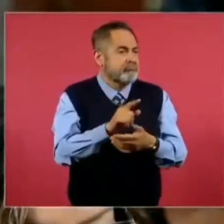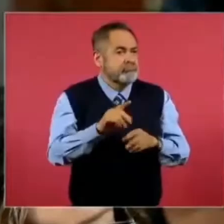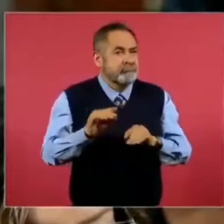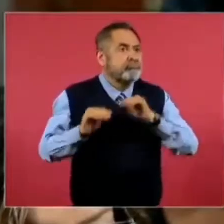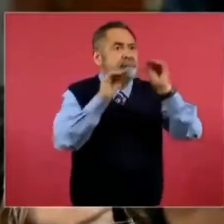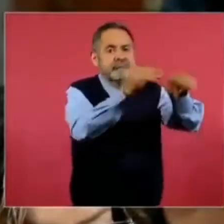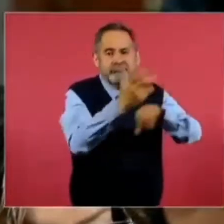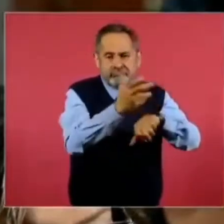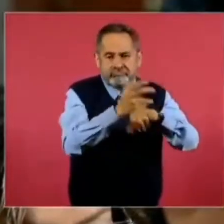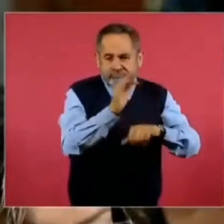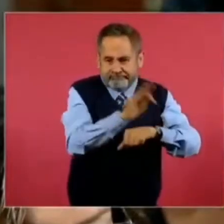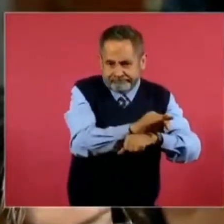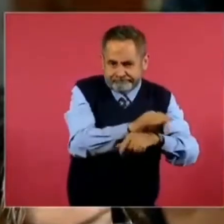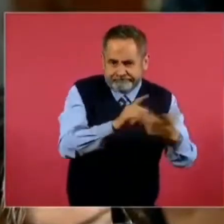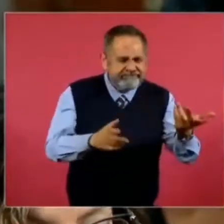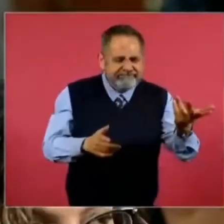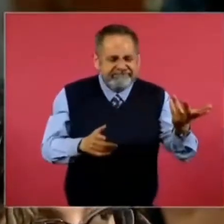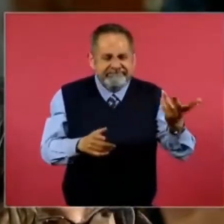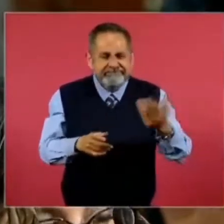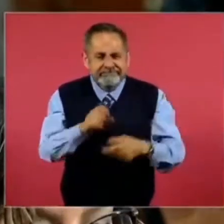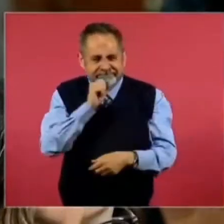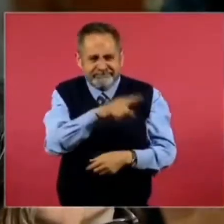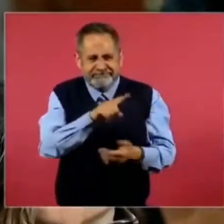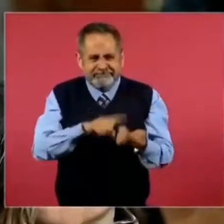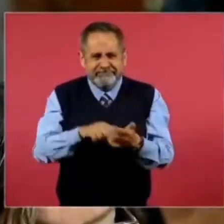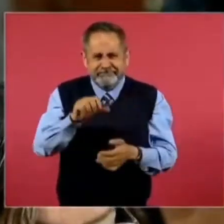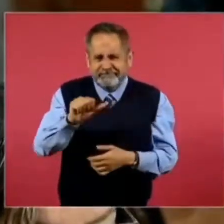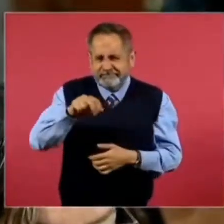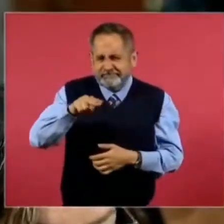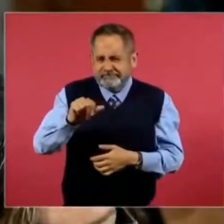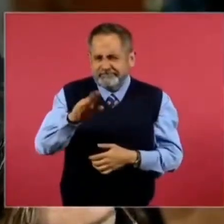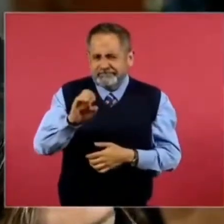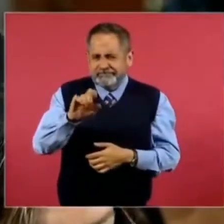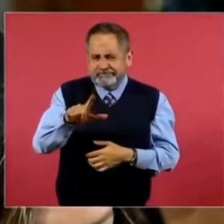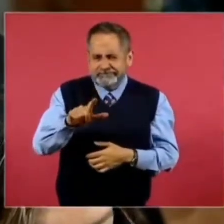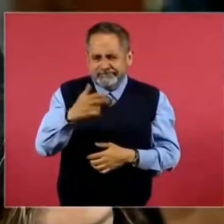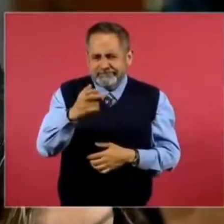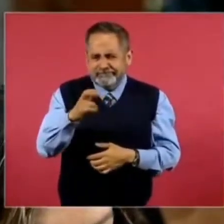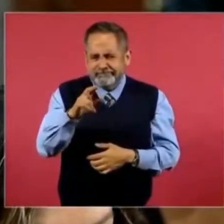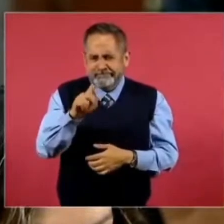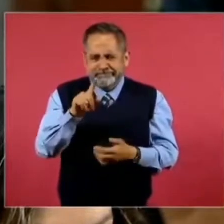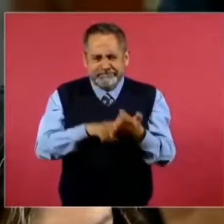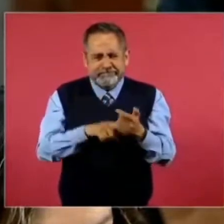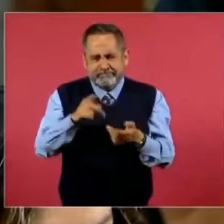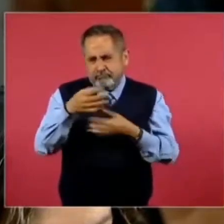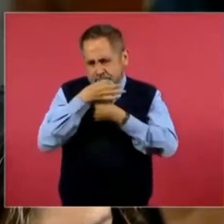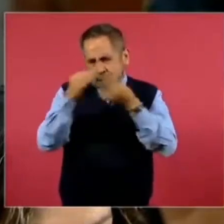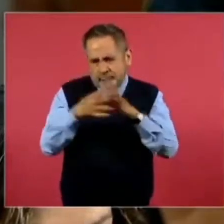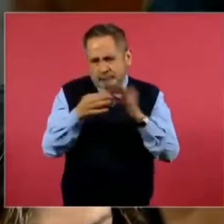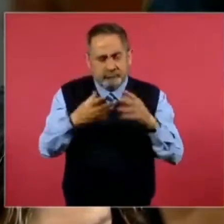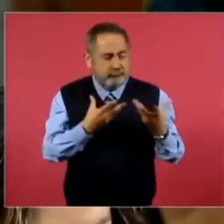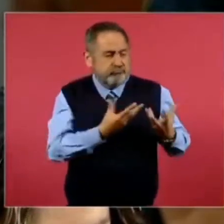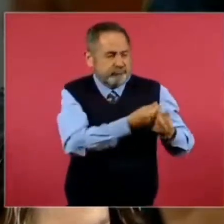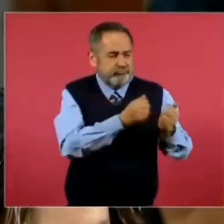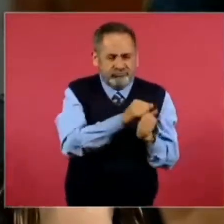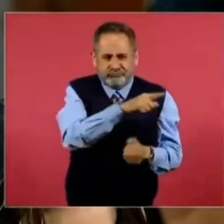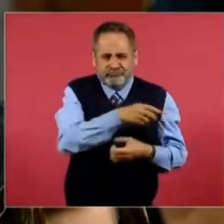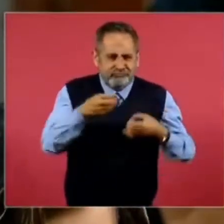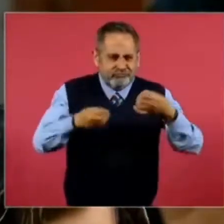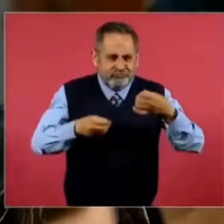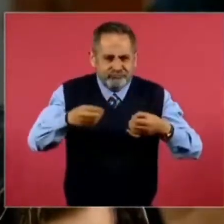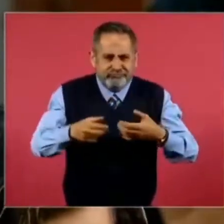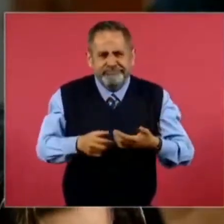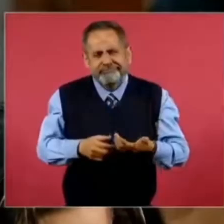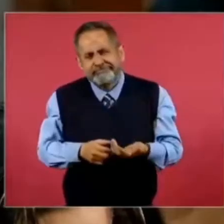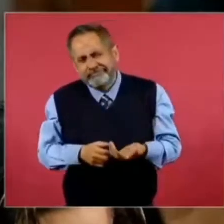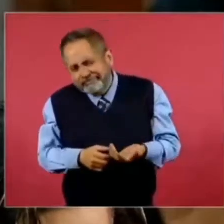Hernández, quien sirvió, nos informa usted, como testigo a favor de este juez. Entonces, presidente, si